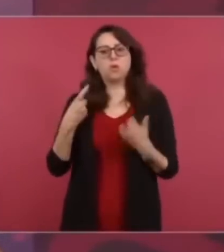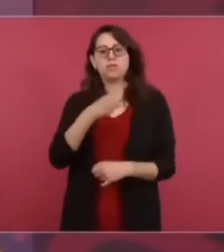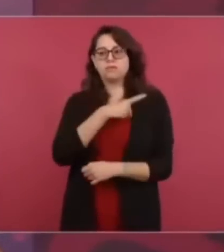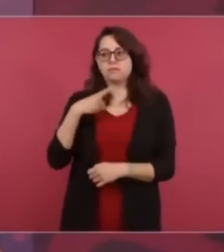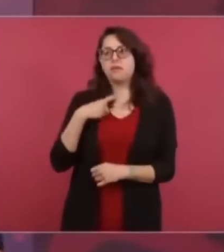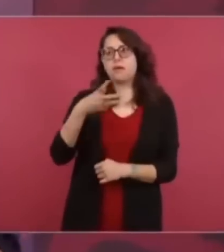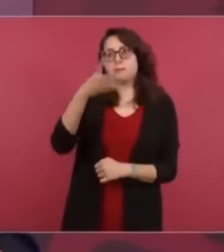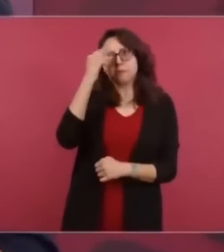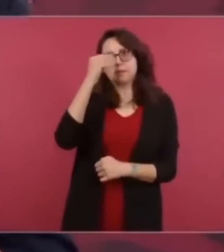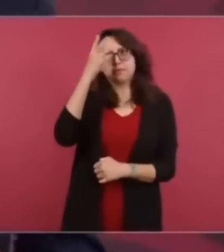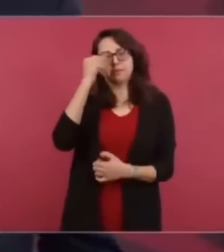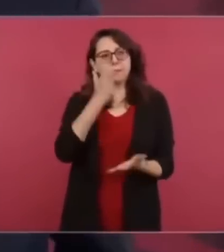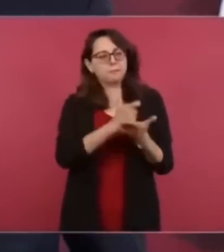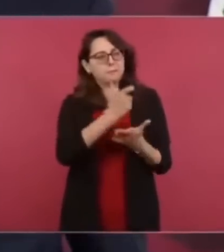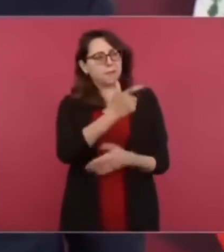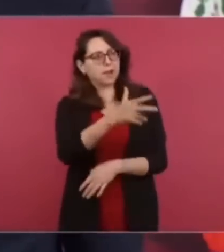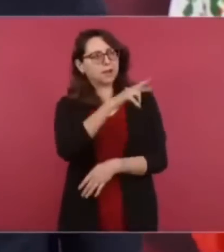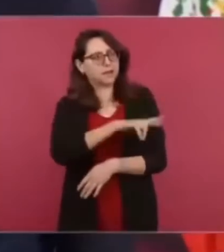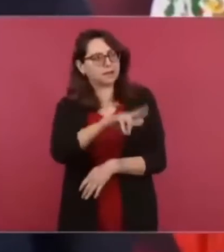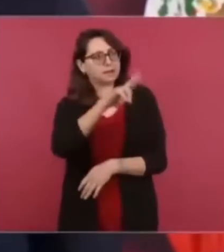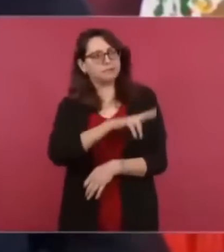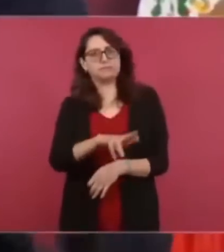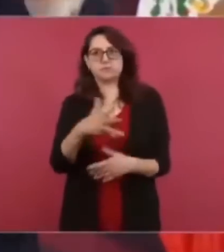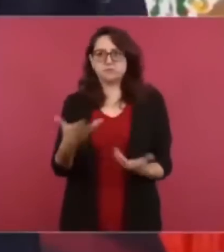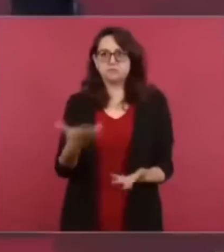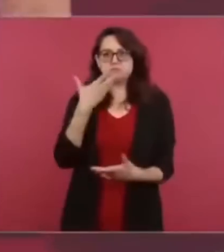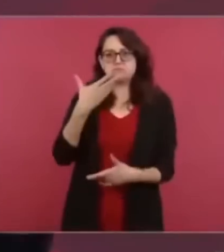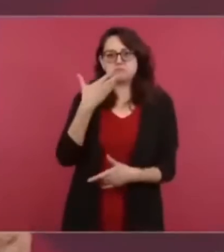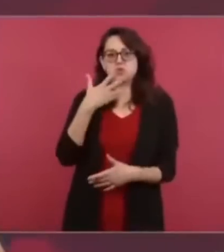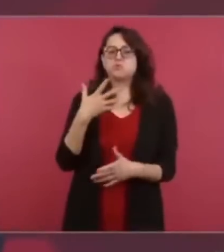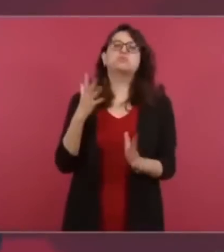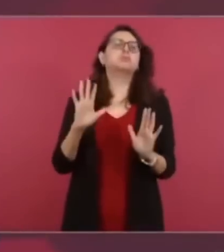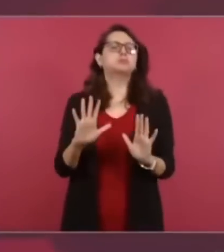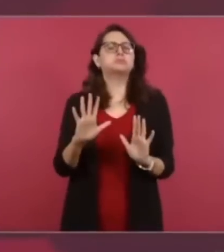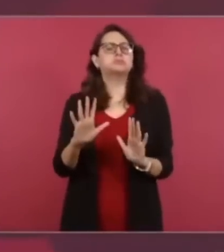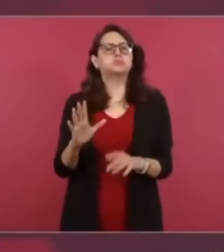porque pues es una cultura,